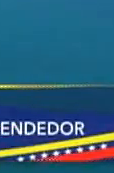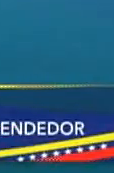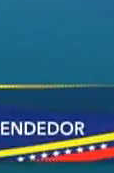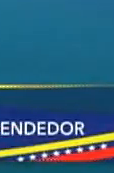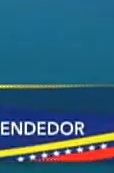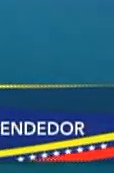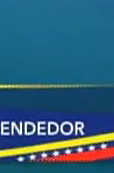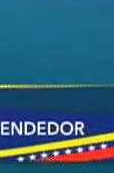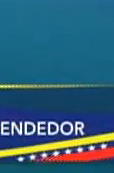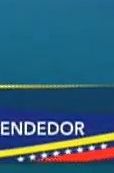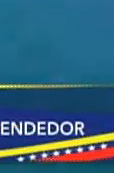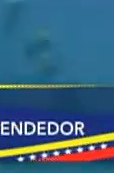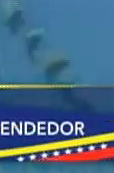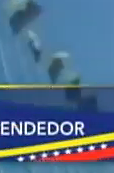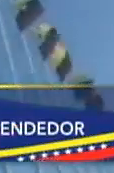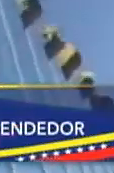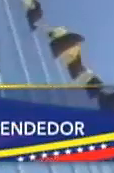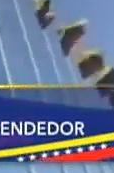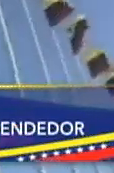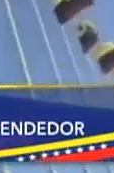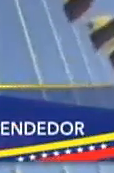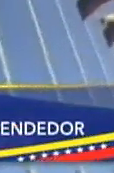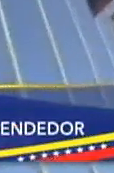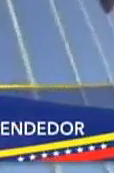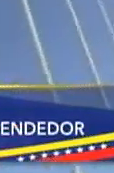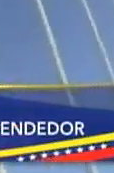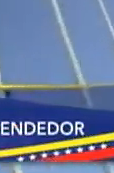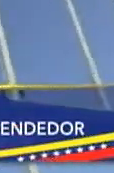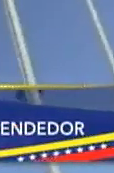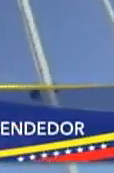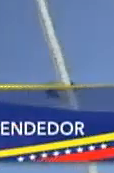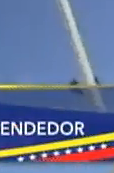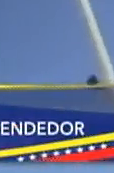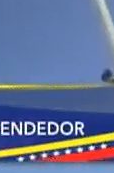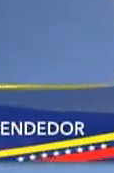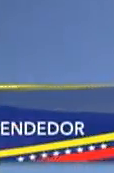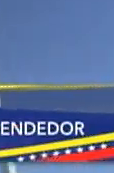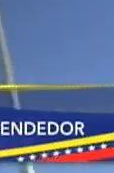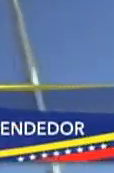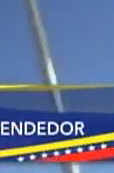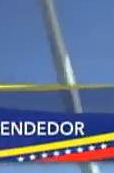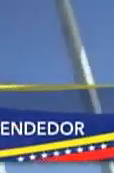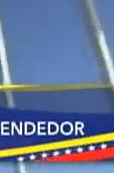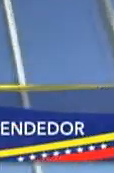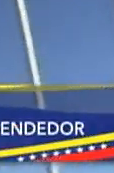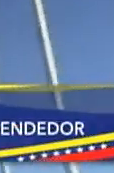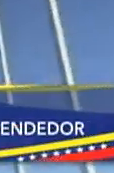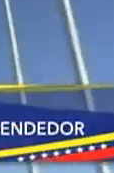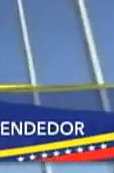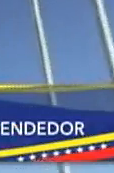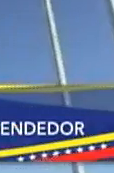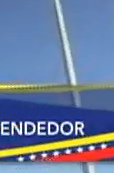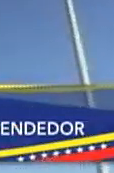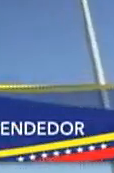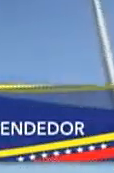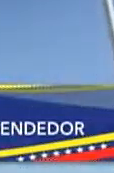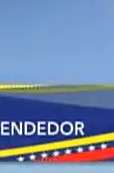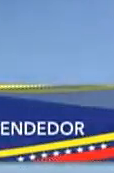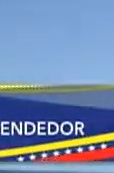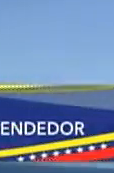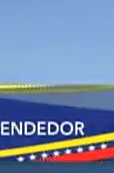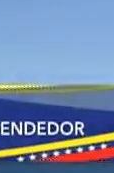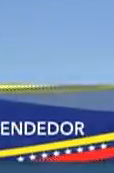de todos y todas que en noviembre del año 2021 el presidente de la República Bolivariana de Venezuela, Nicolás